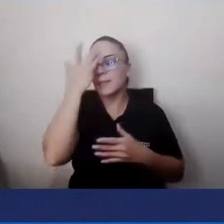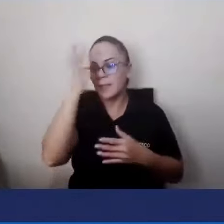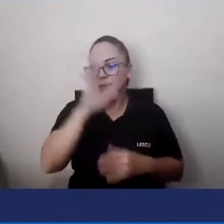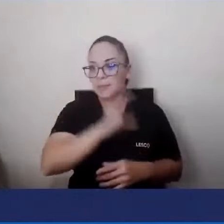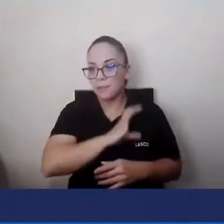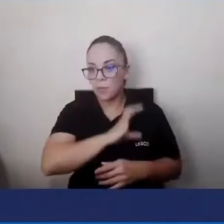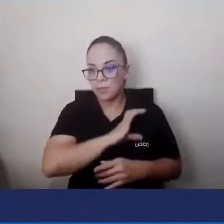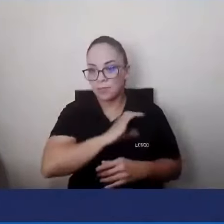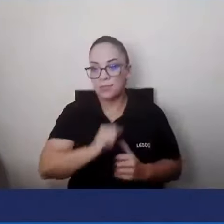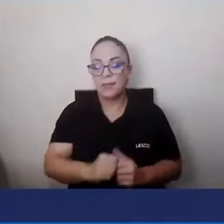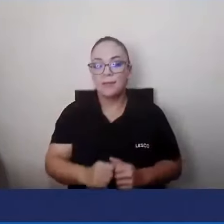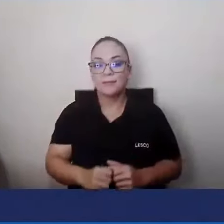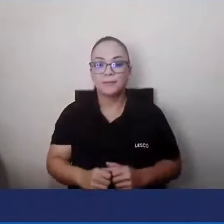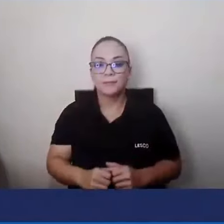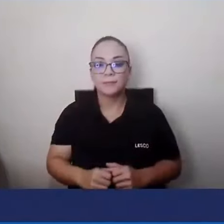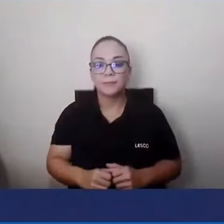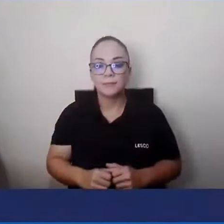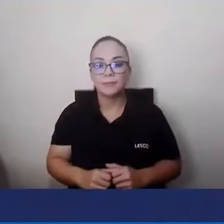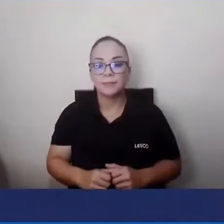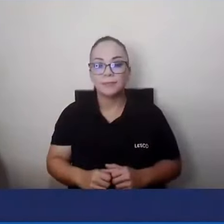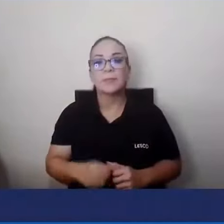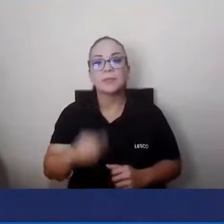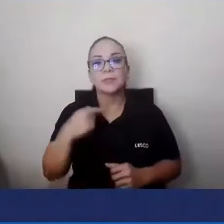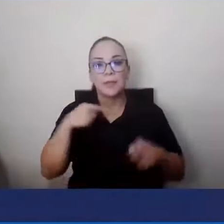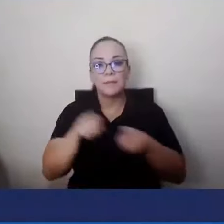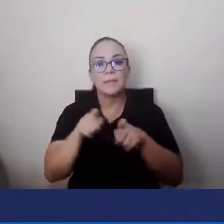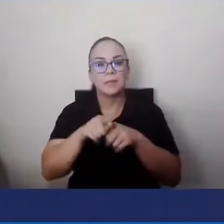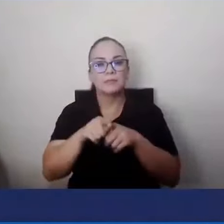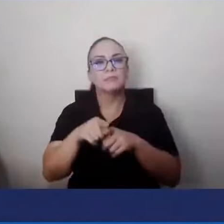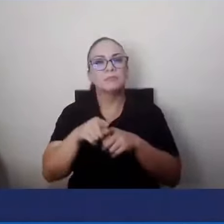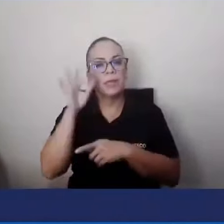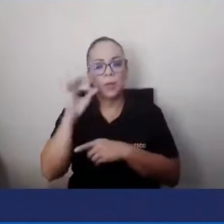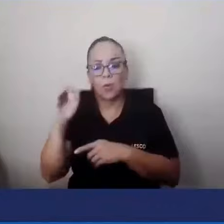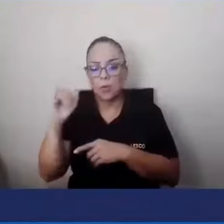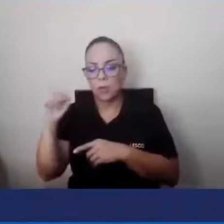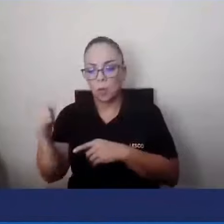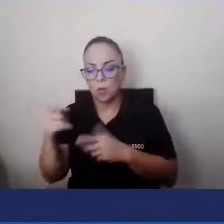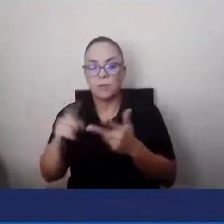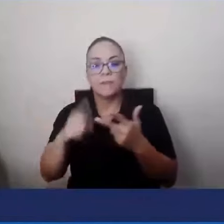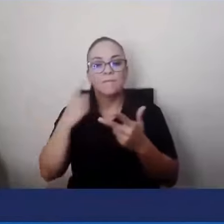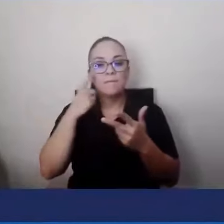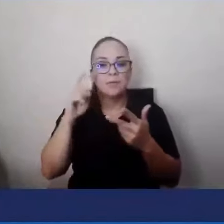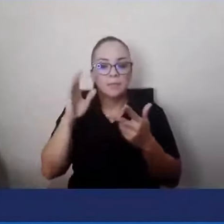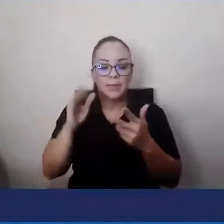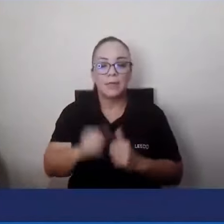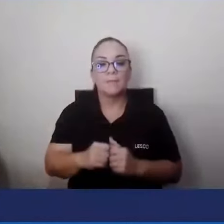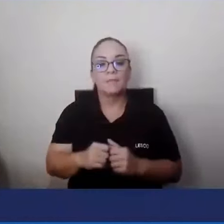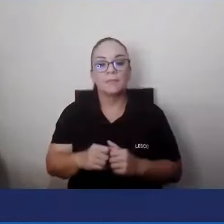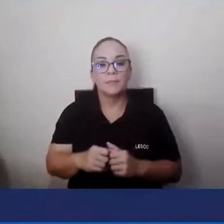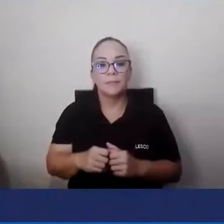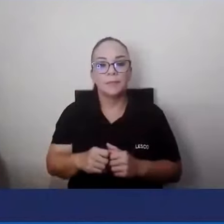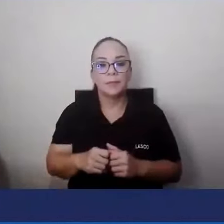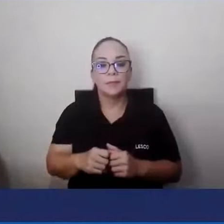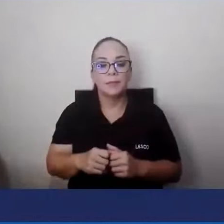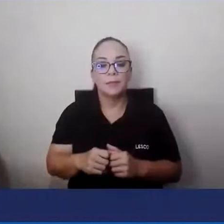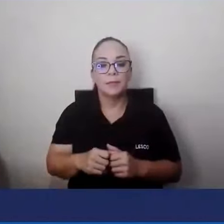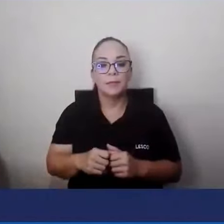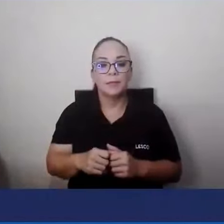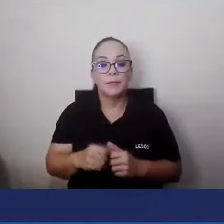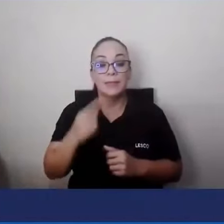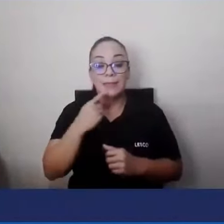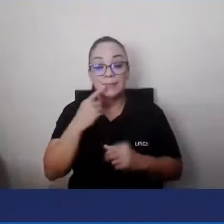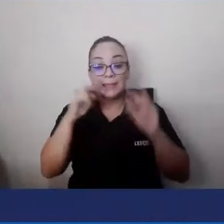creo que también he escuchado a la OIJ y a la Fiscalía, nos dice que en el caso del